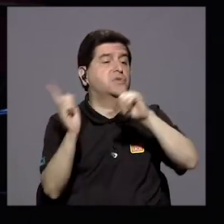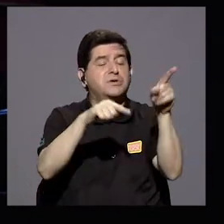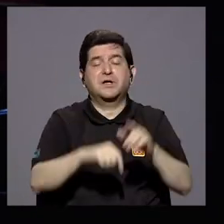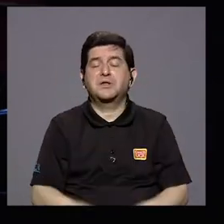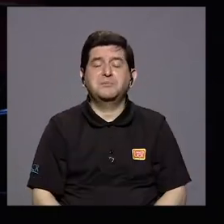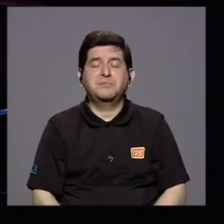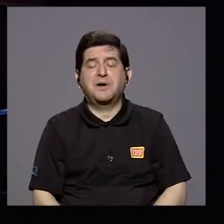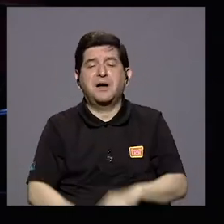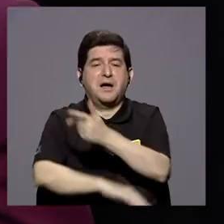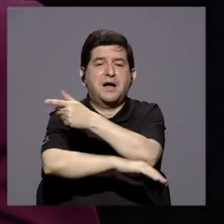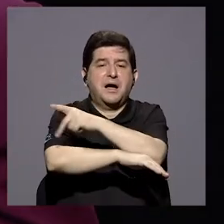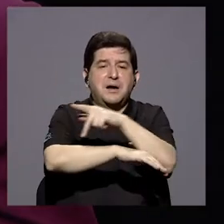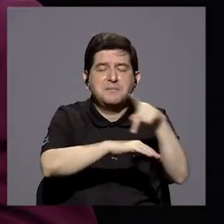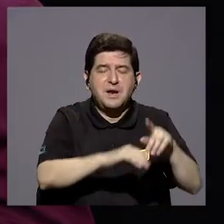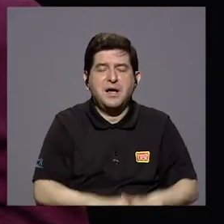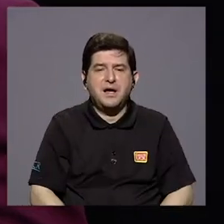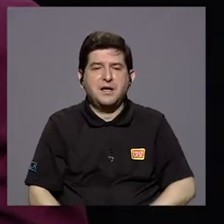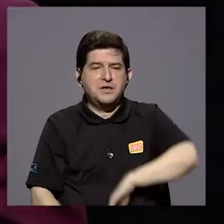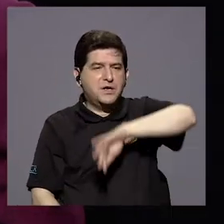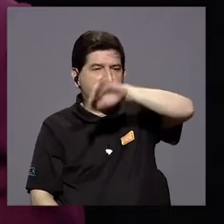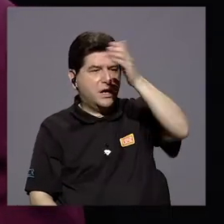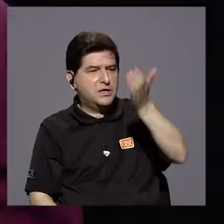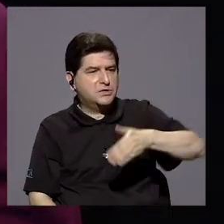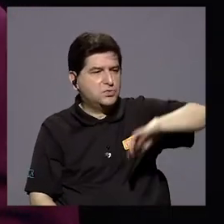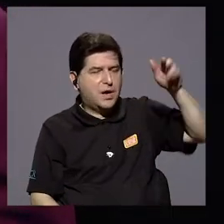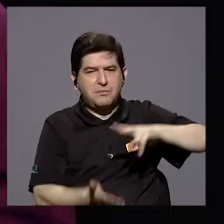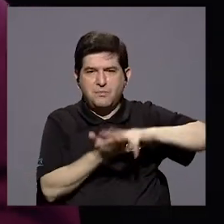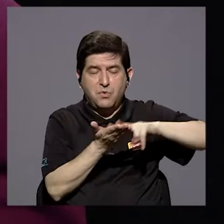se va a Monteverde y esa gente va a vivir